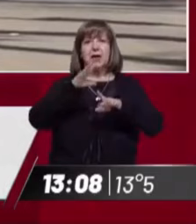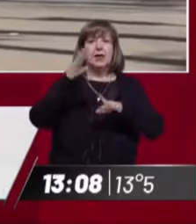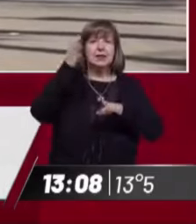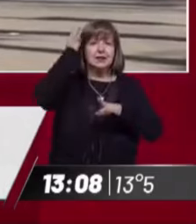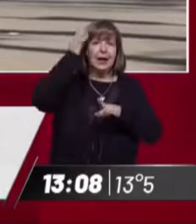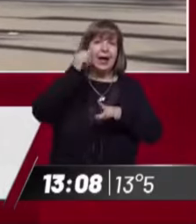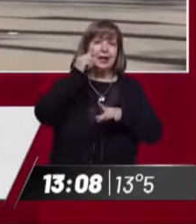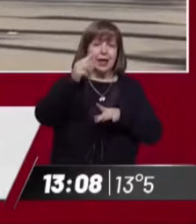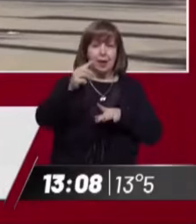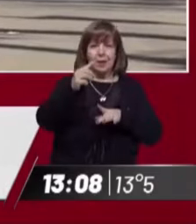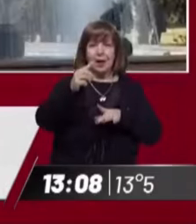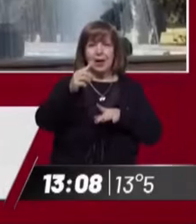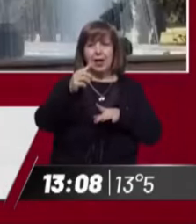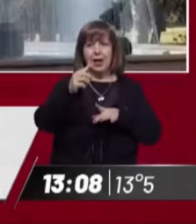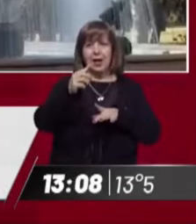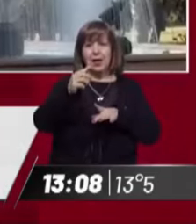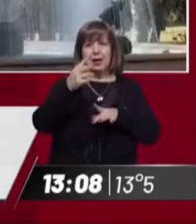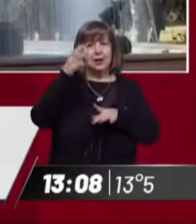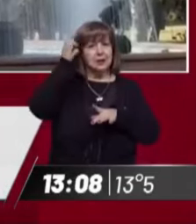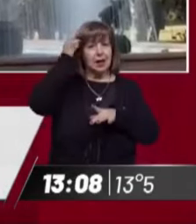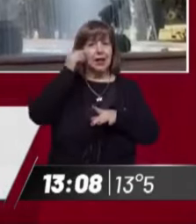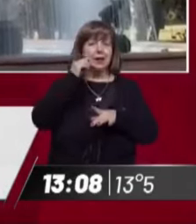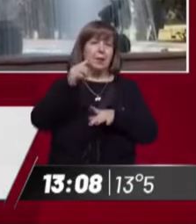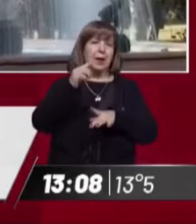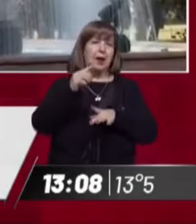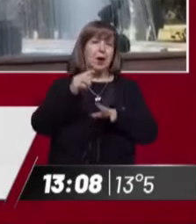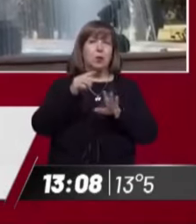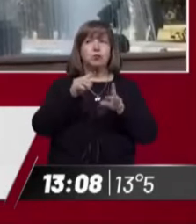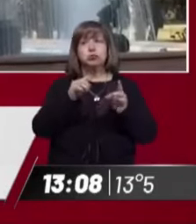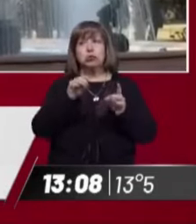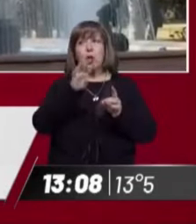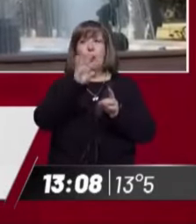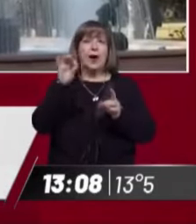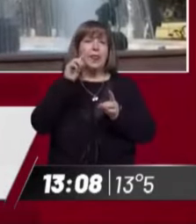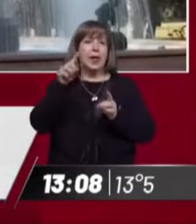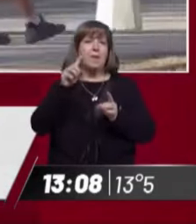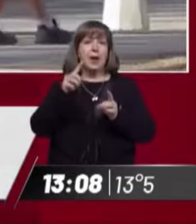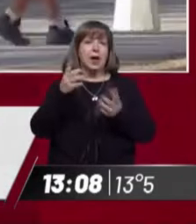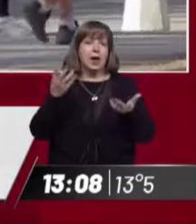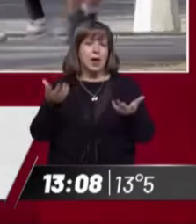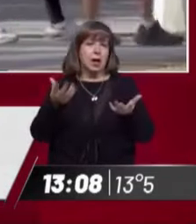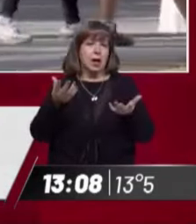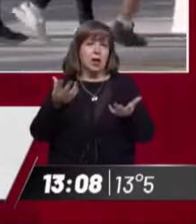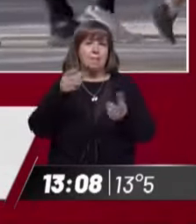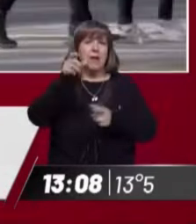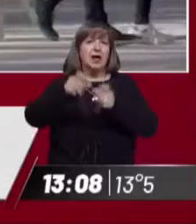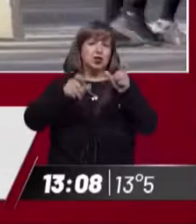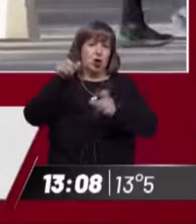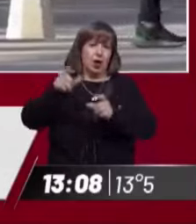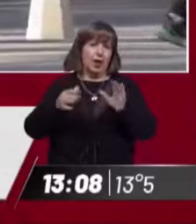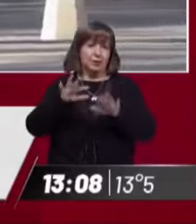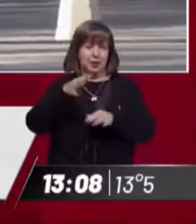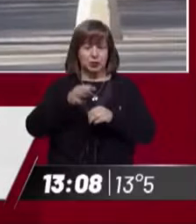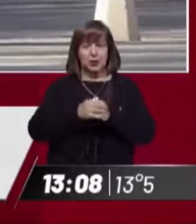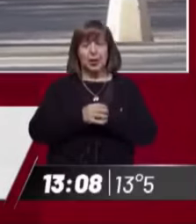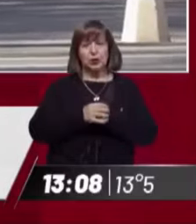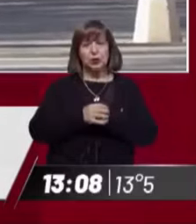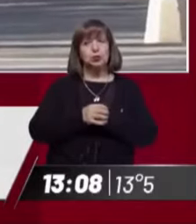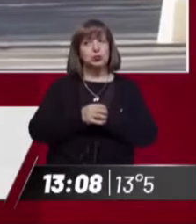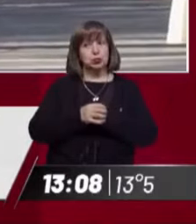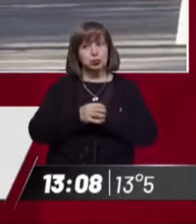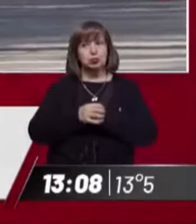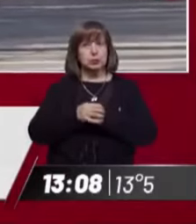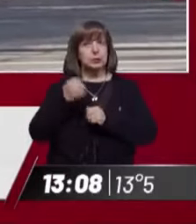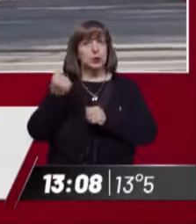30-40 mil, contando toda la provincia, ¿no es cierto? Entonces, los porcentajes tienen que ver con esos montos.